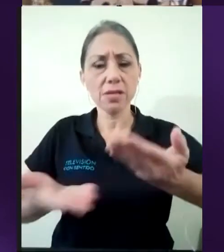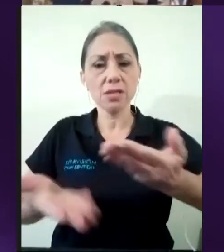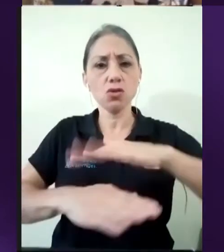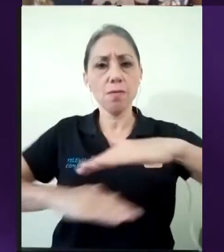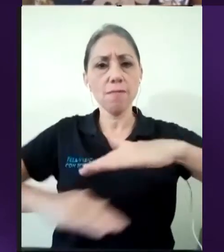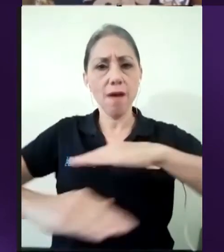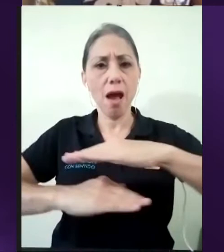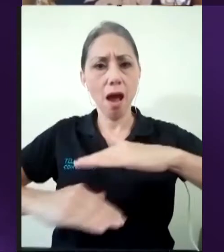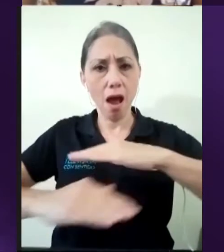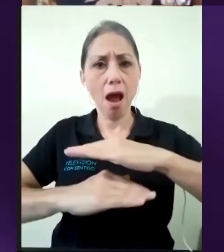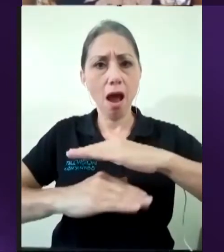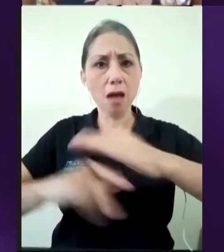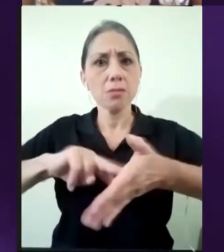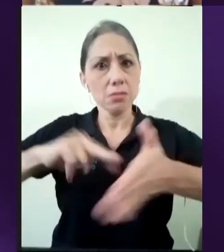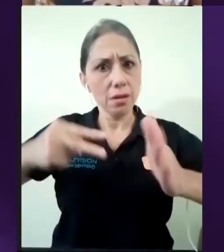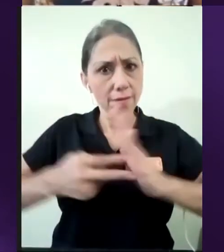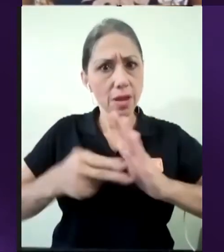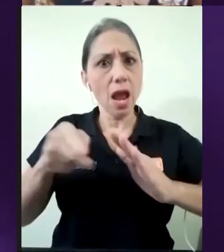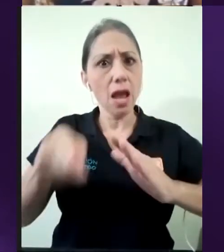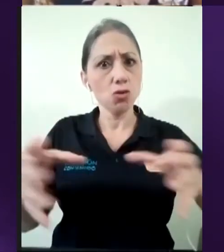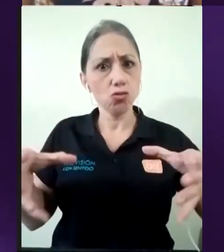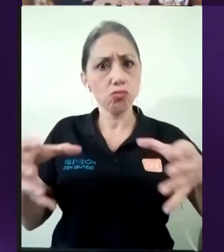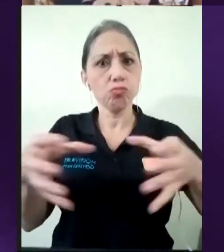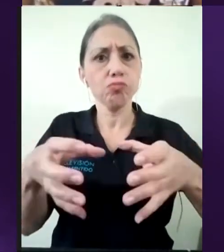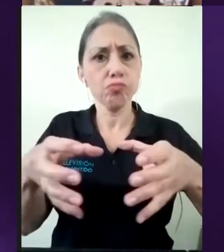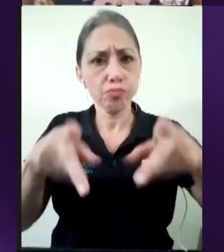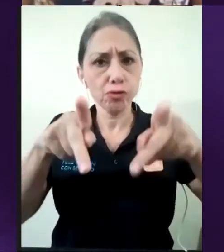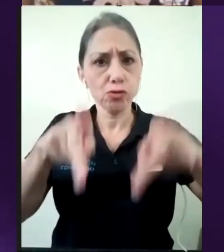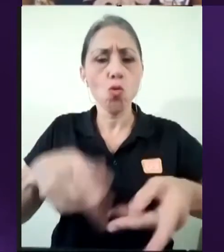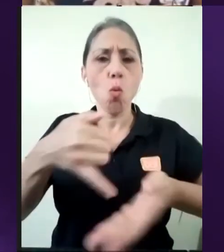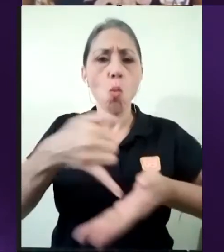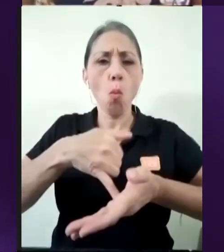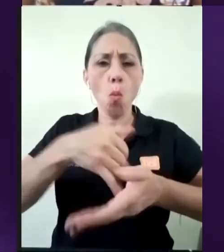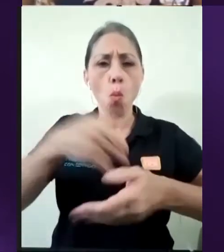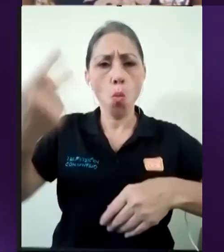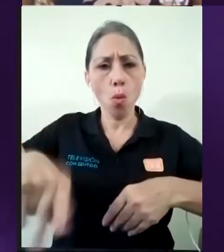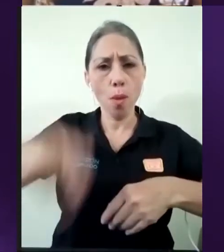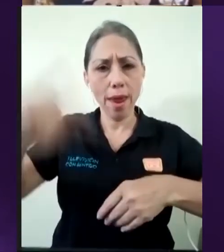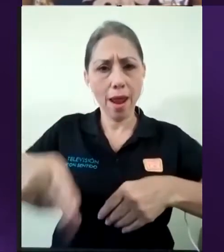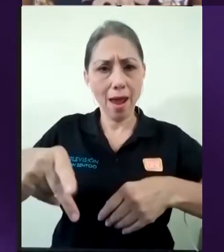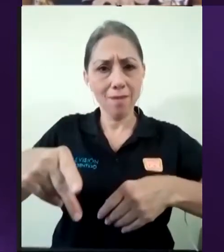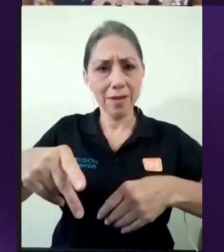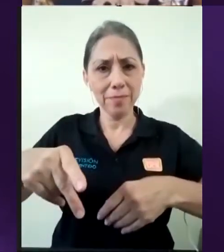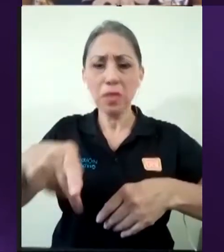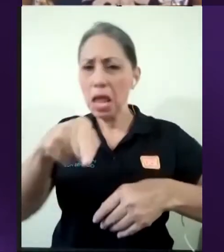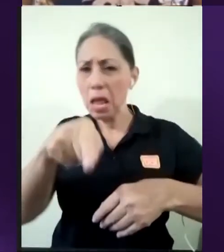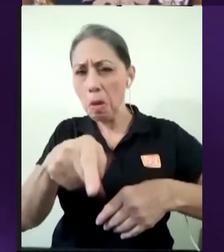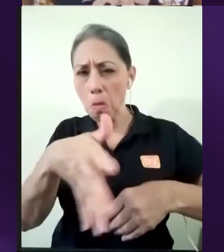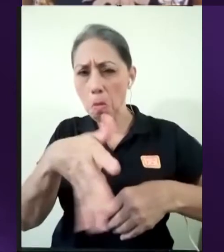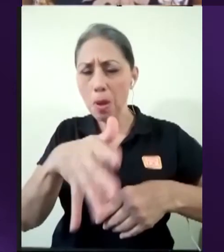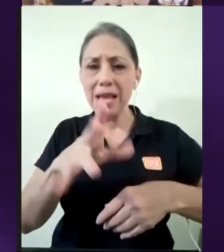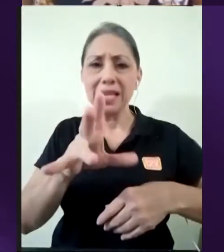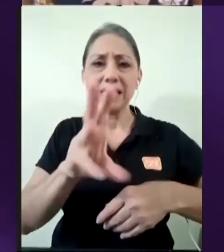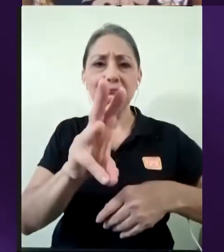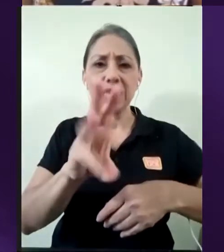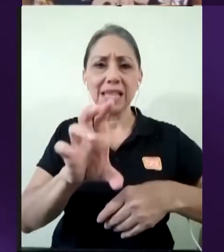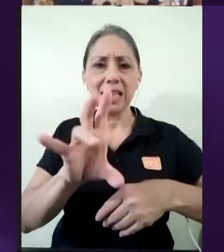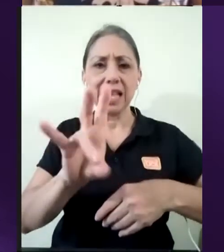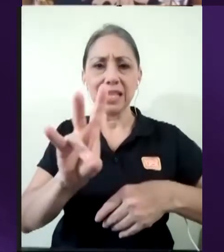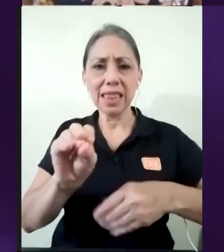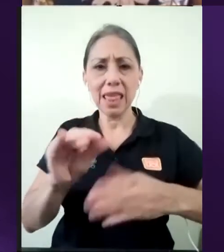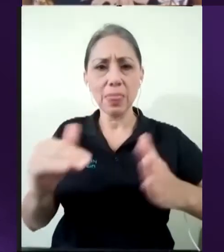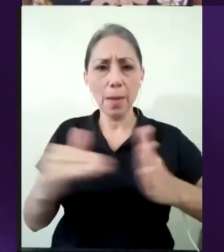también se vuelvan una población vulnerable, y que alrededor de esas 670,000 ya teníamos